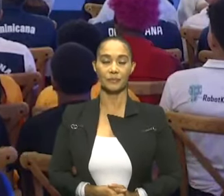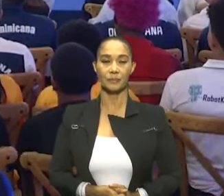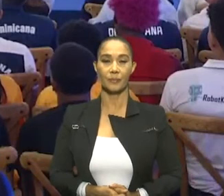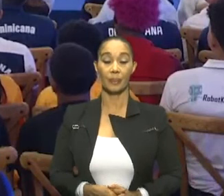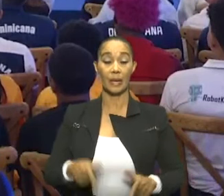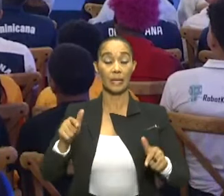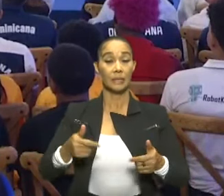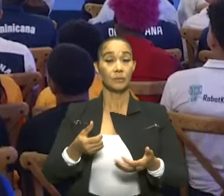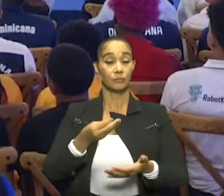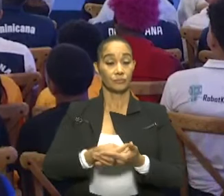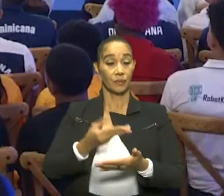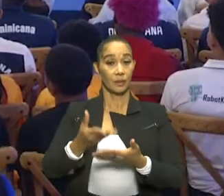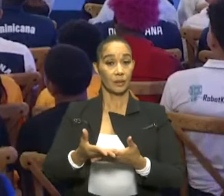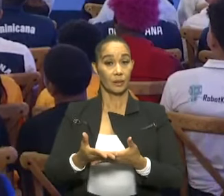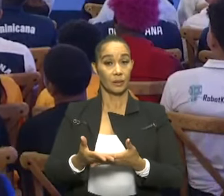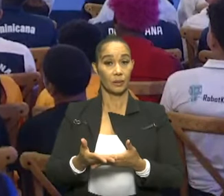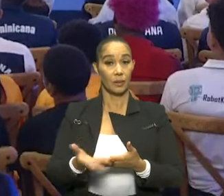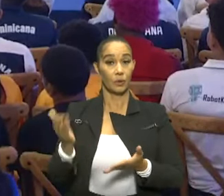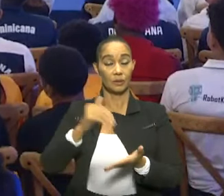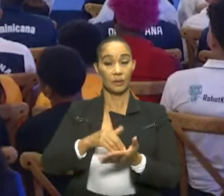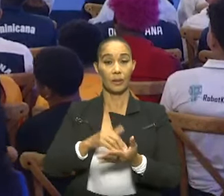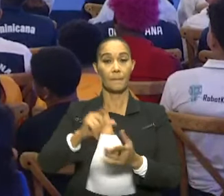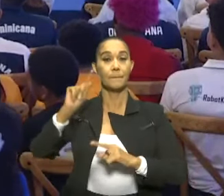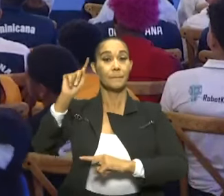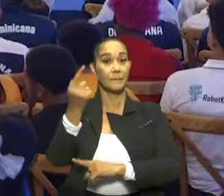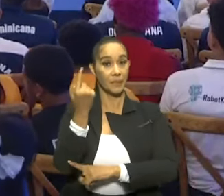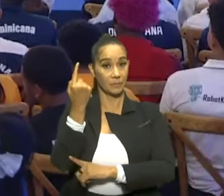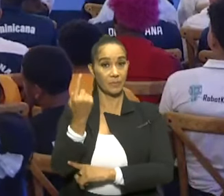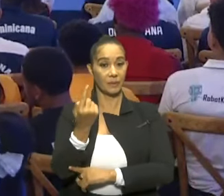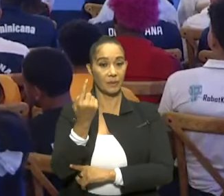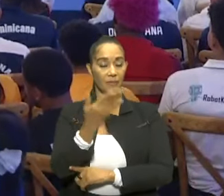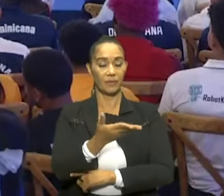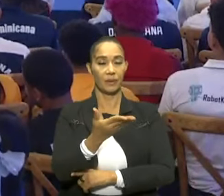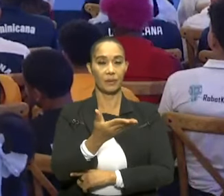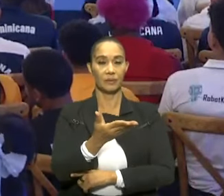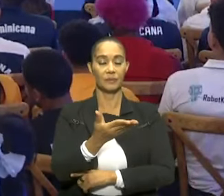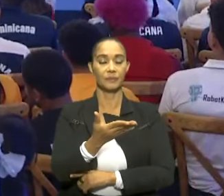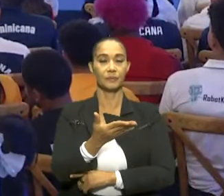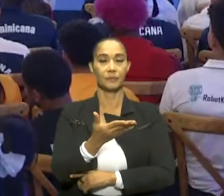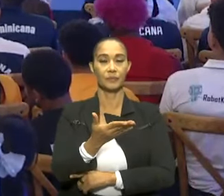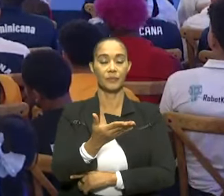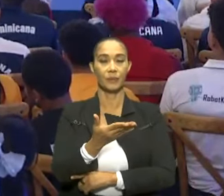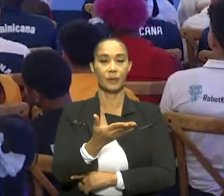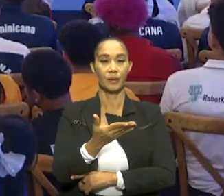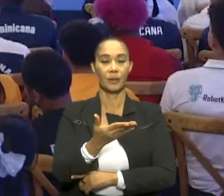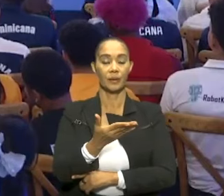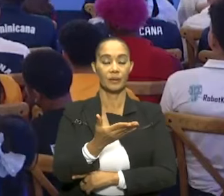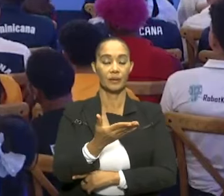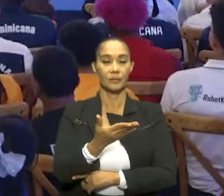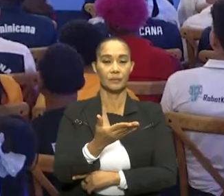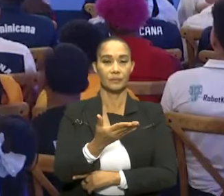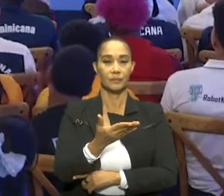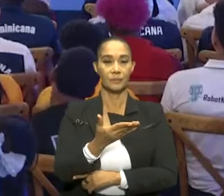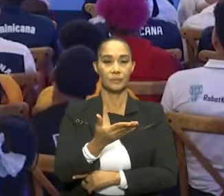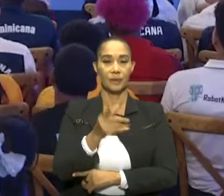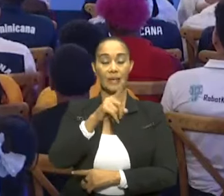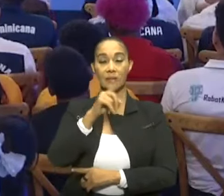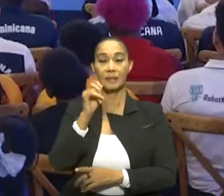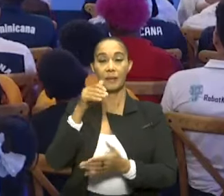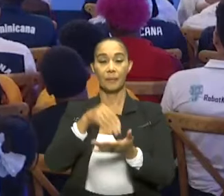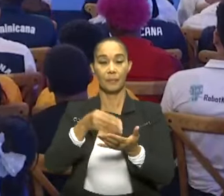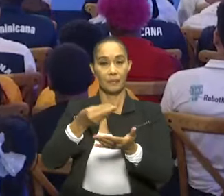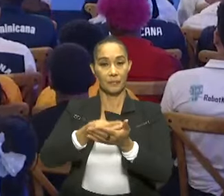Este incentivo, repetimos, es por primera vez a los de estos 100 mil